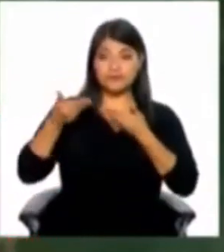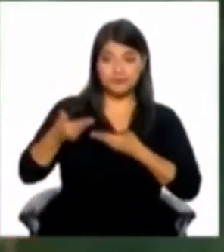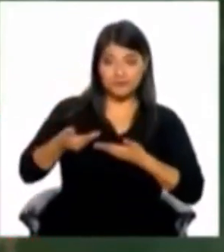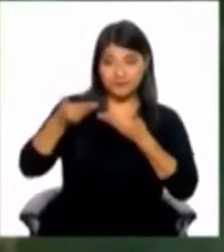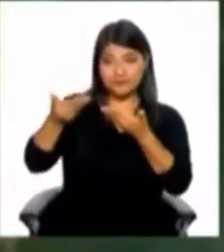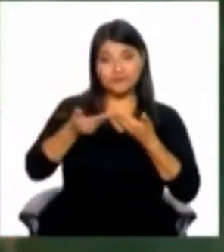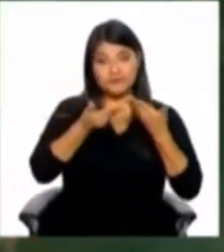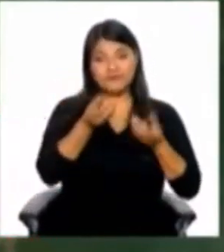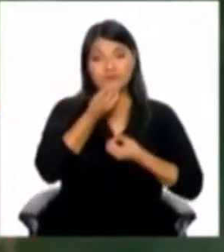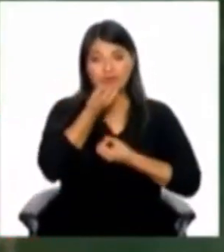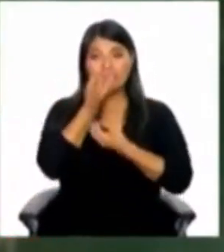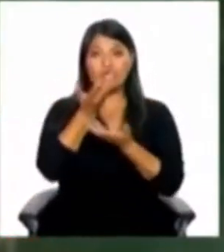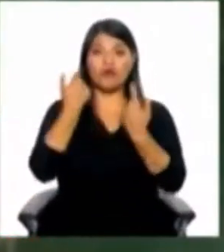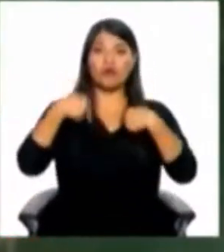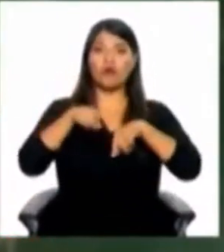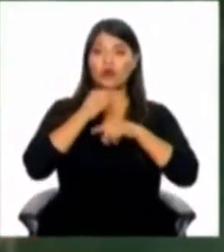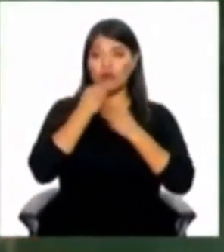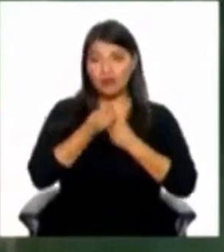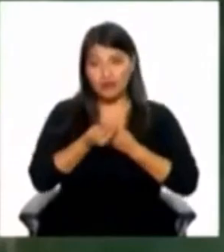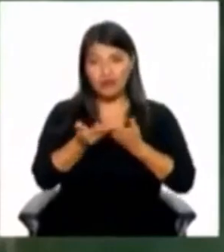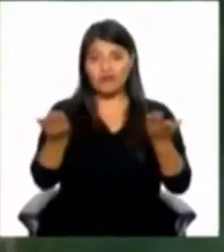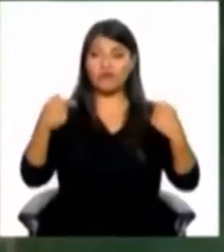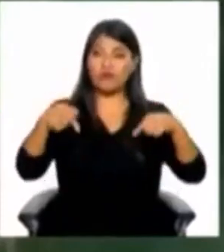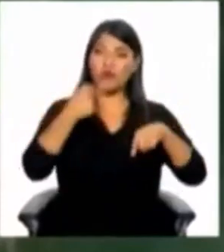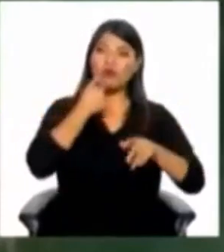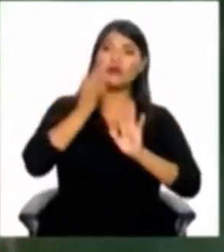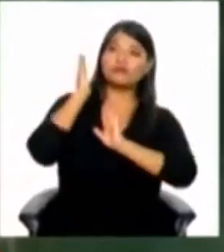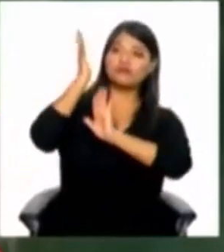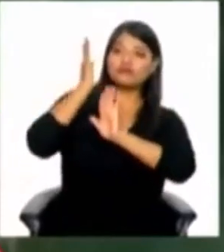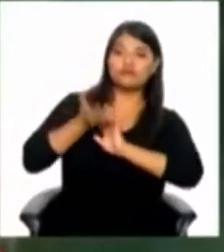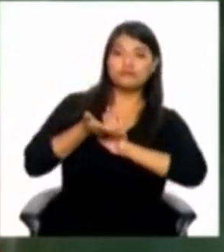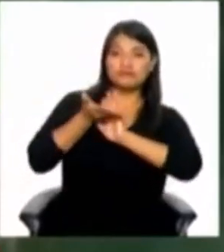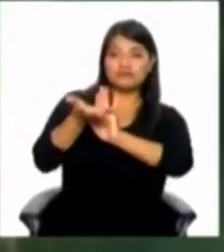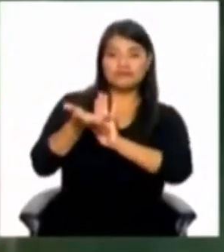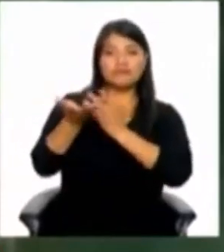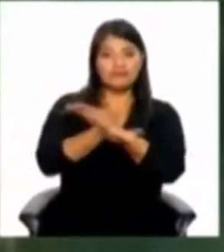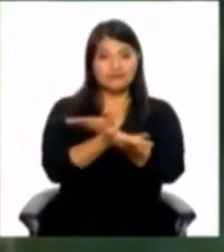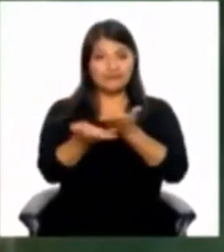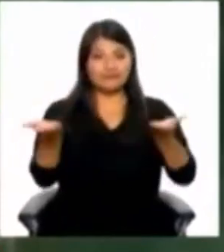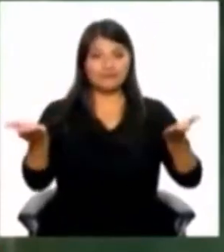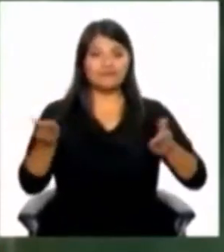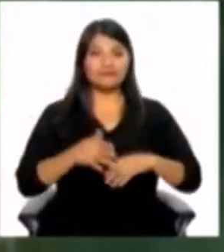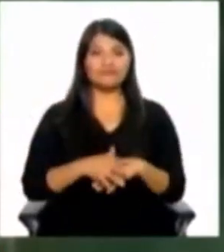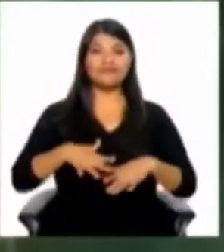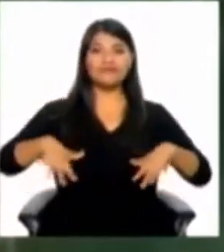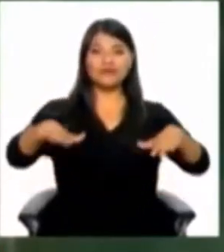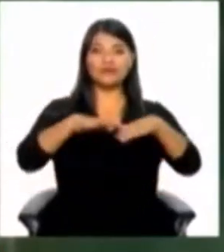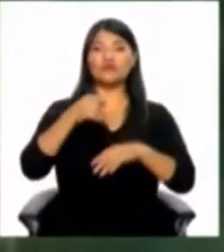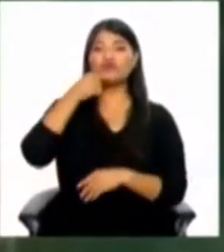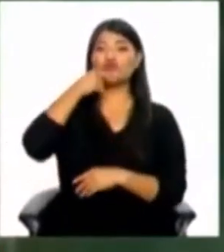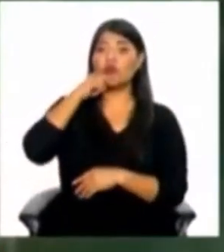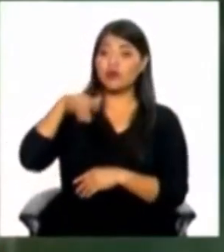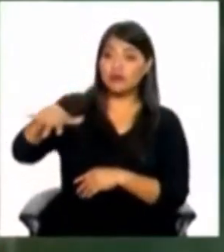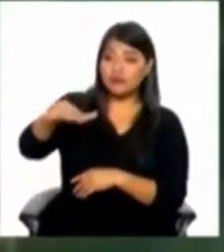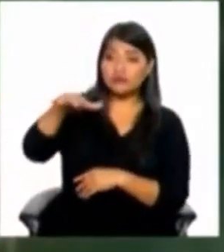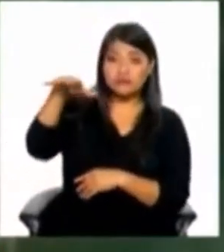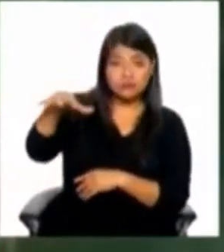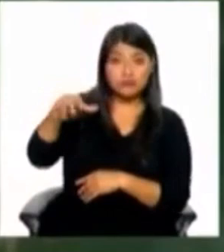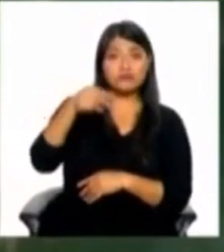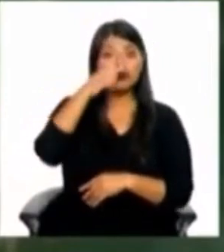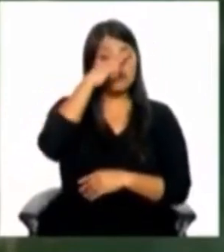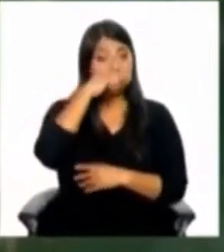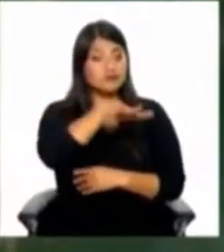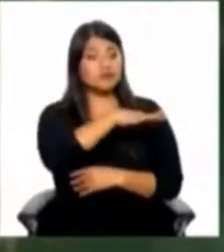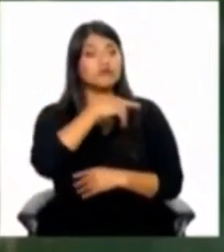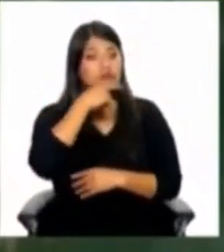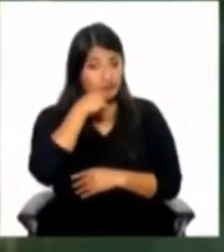mensaje que dirijo a ustedes para rendir un merecido homenaje a las mujeres, a las